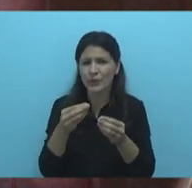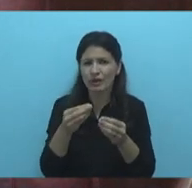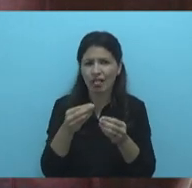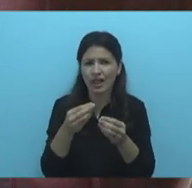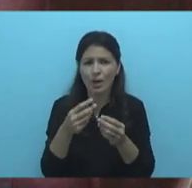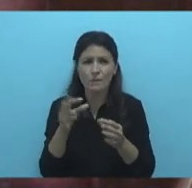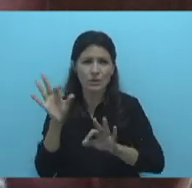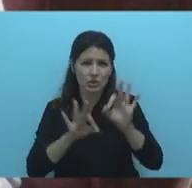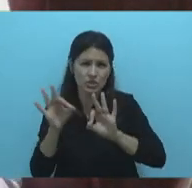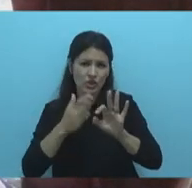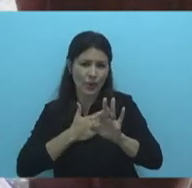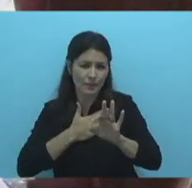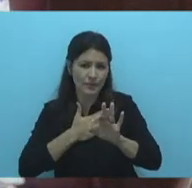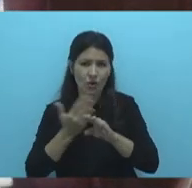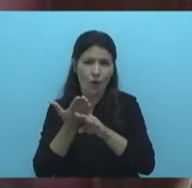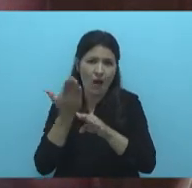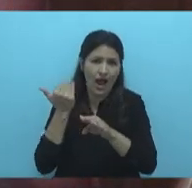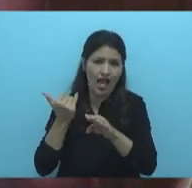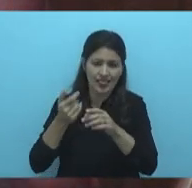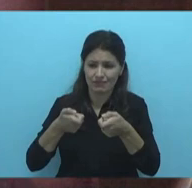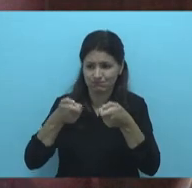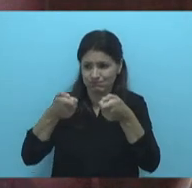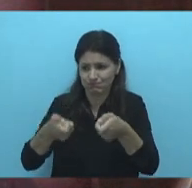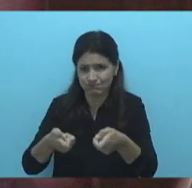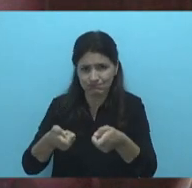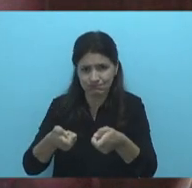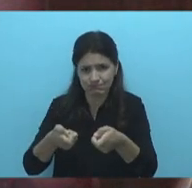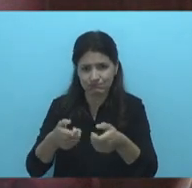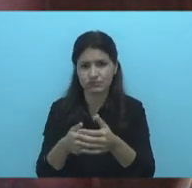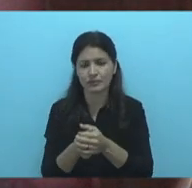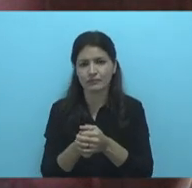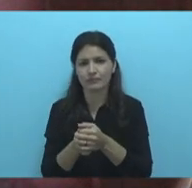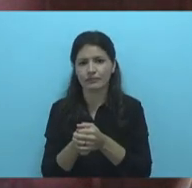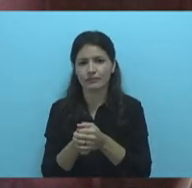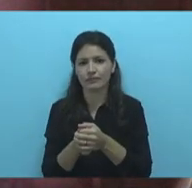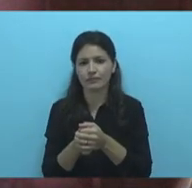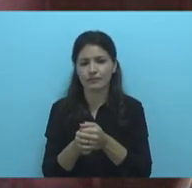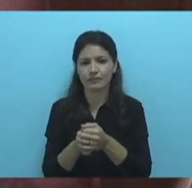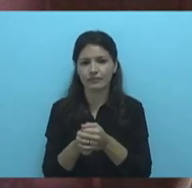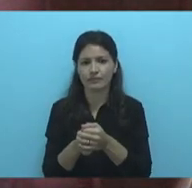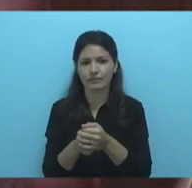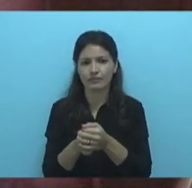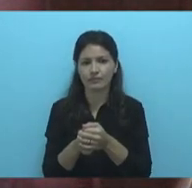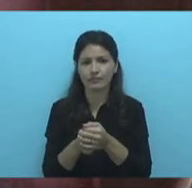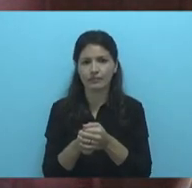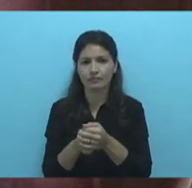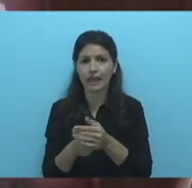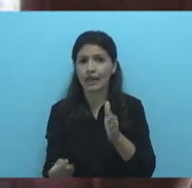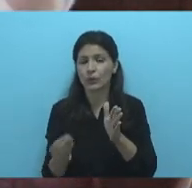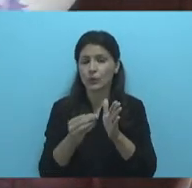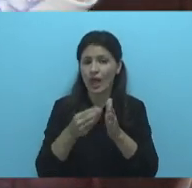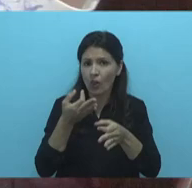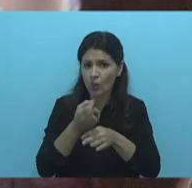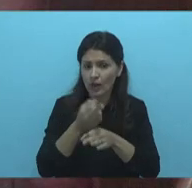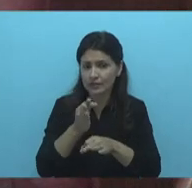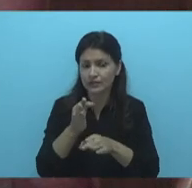por qué mi proyecto, que era anterior a este, de incluir a la currícula justamente la educación financiera por